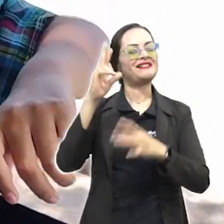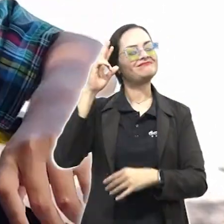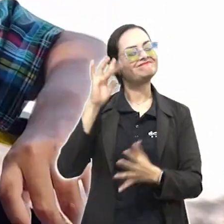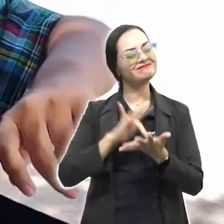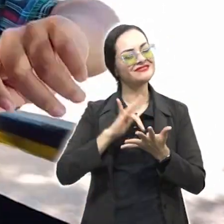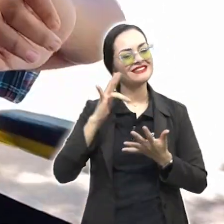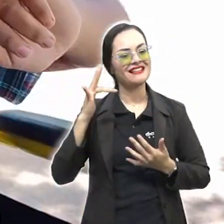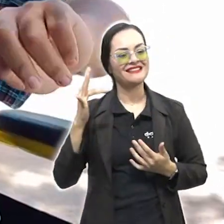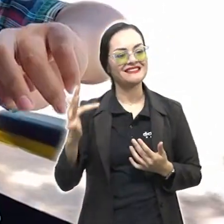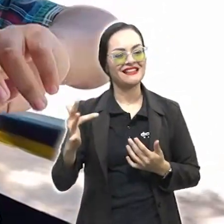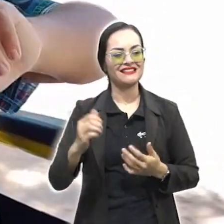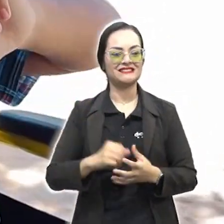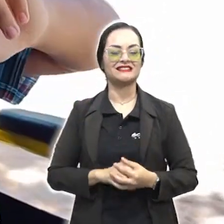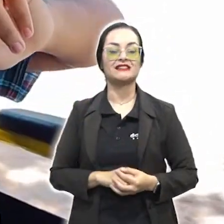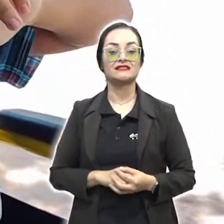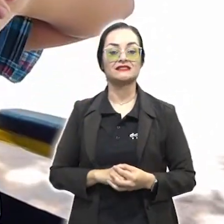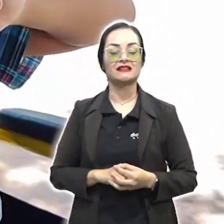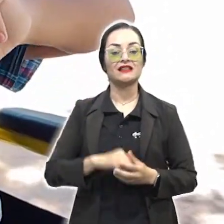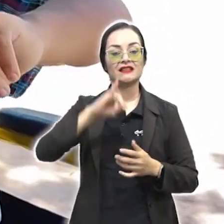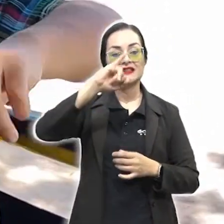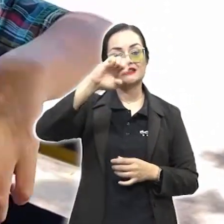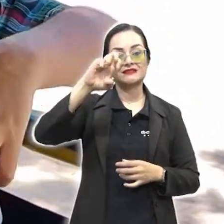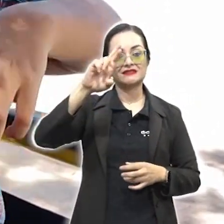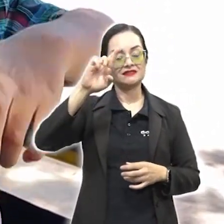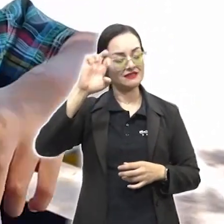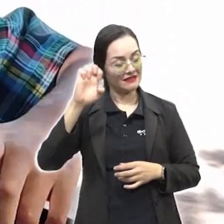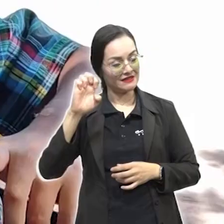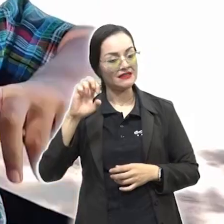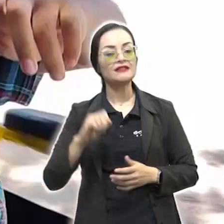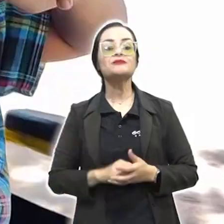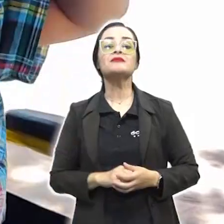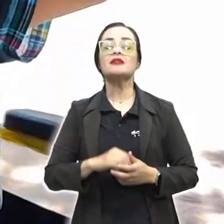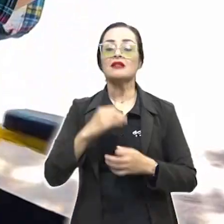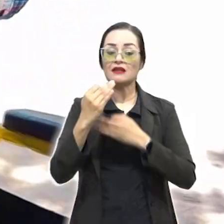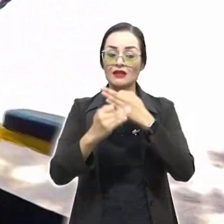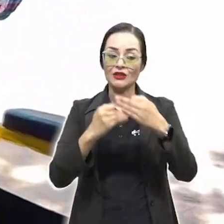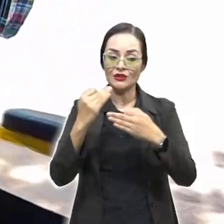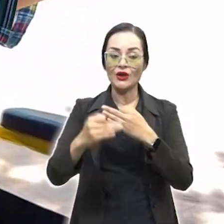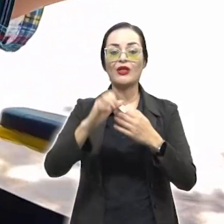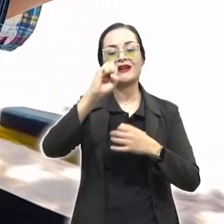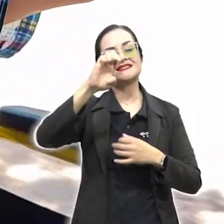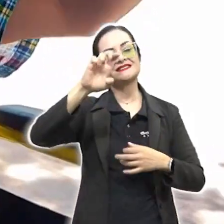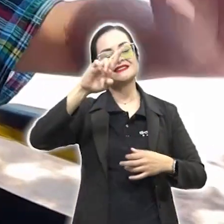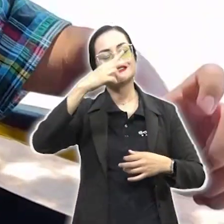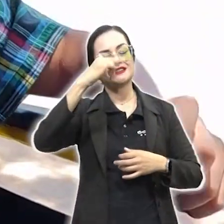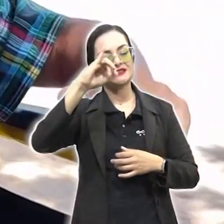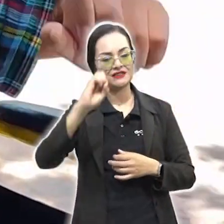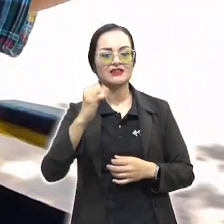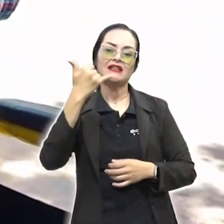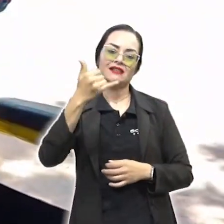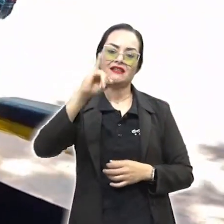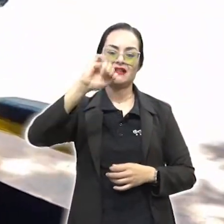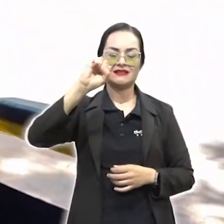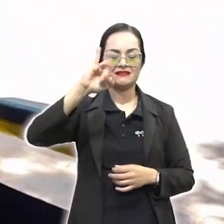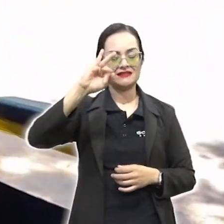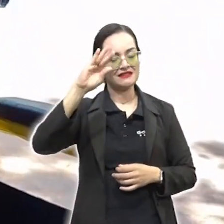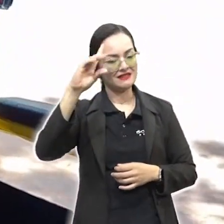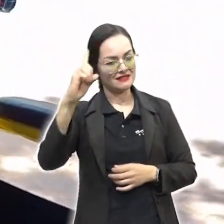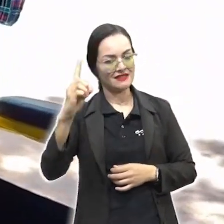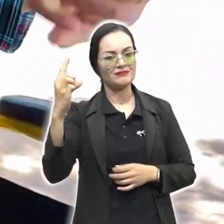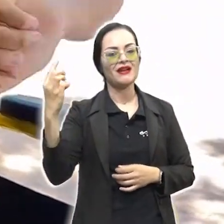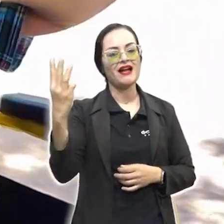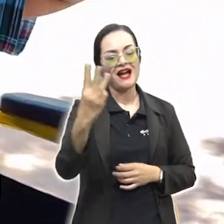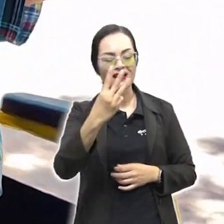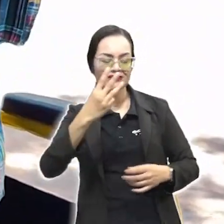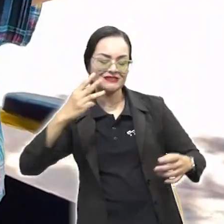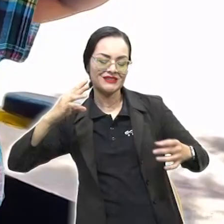realidad. Al Centro Estatal de Radio y Televisión, a la Hora del Rancho y su conductor, y al Instituto Subcaliforniano para